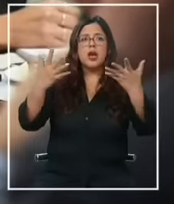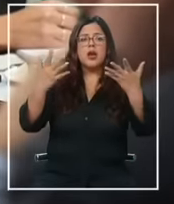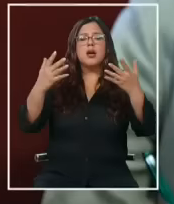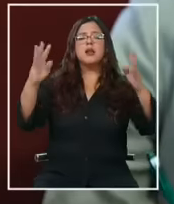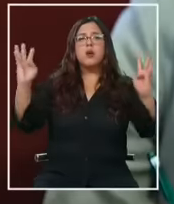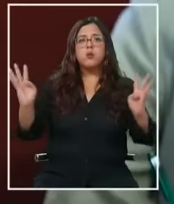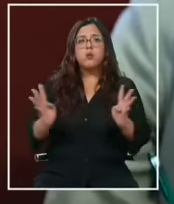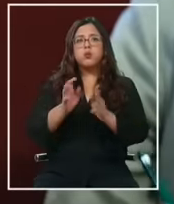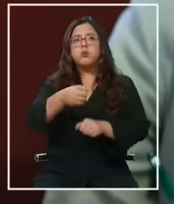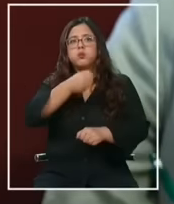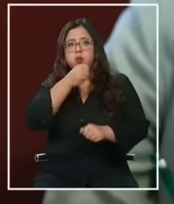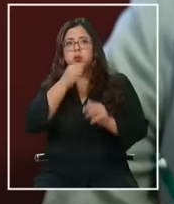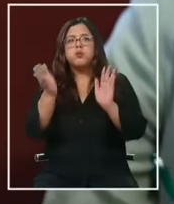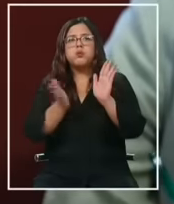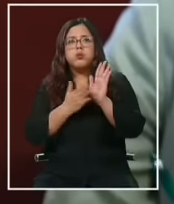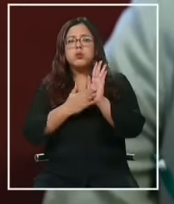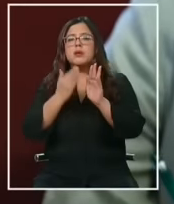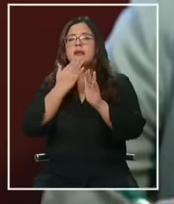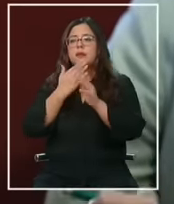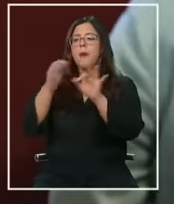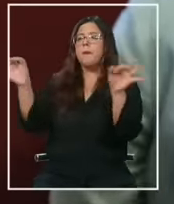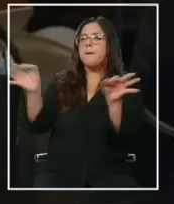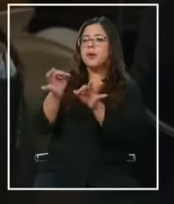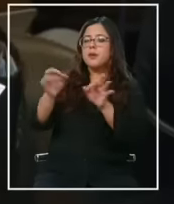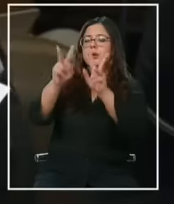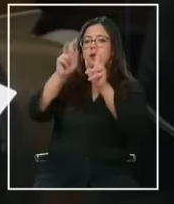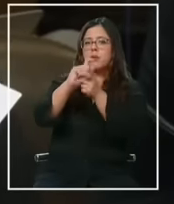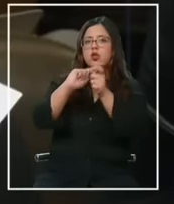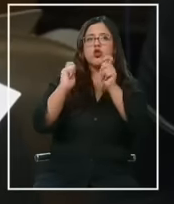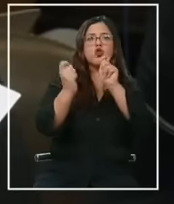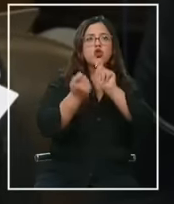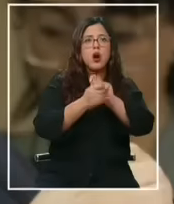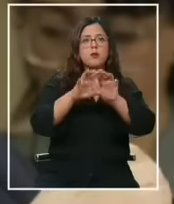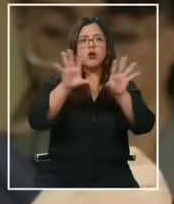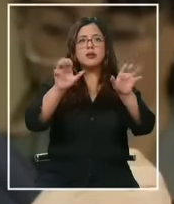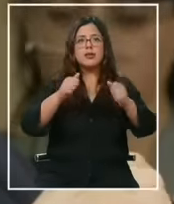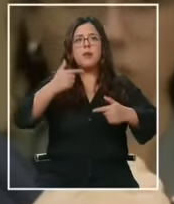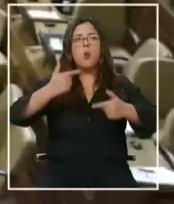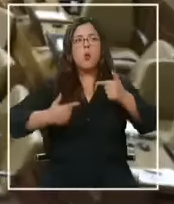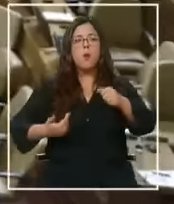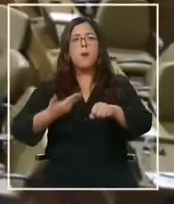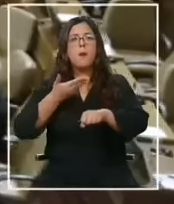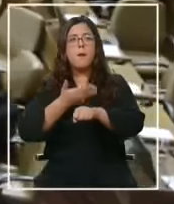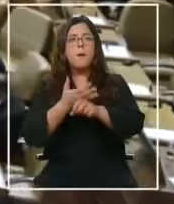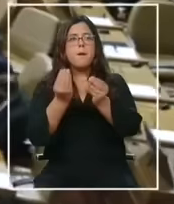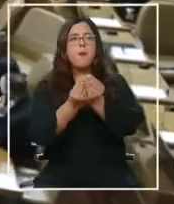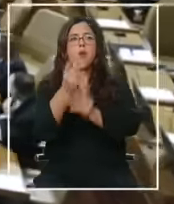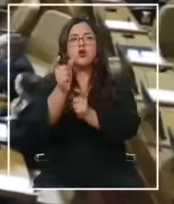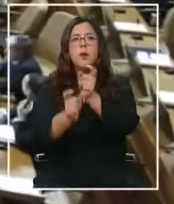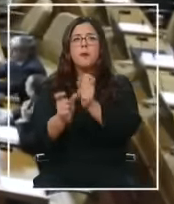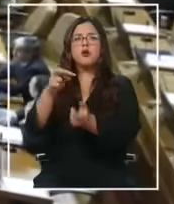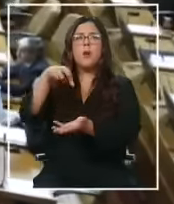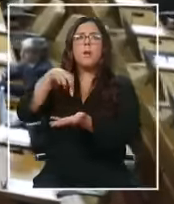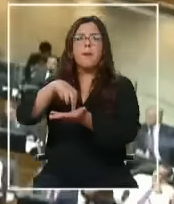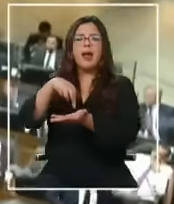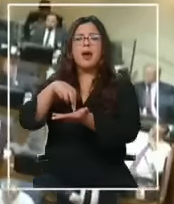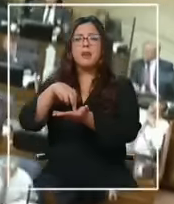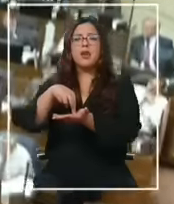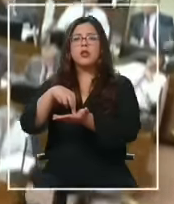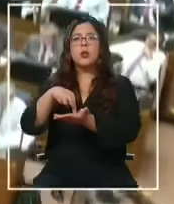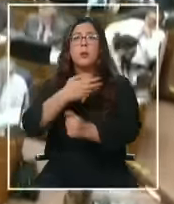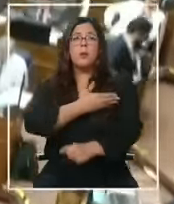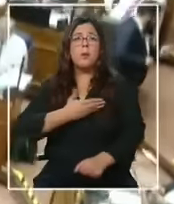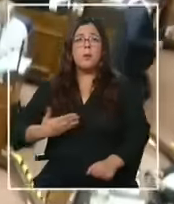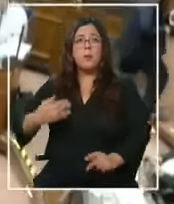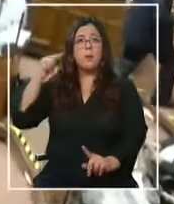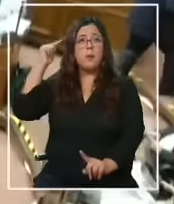prensa acreditada, donde también fue tajante respecto de los cambios al sistema político solicitado por muchos en el Parlamento. Para el mandatario,